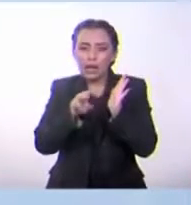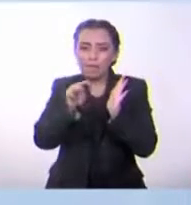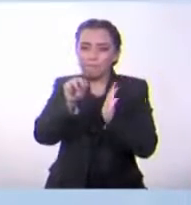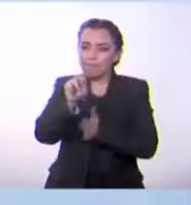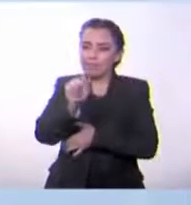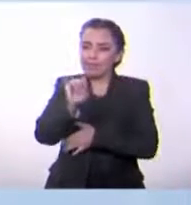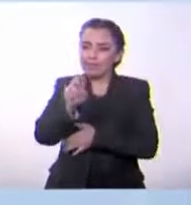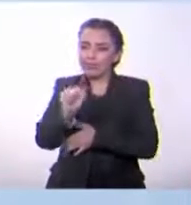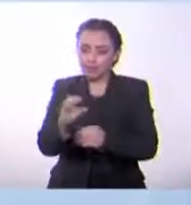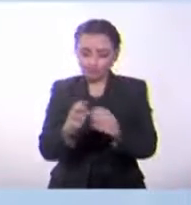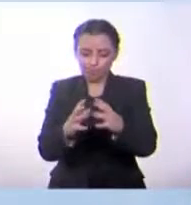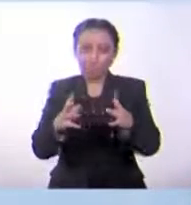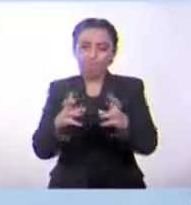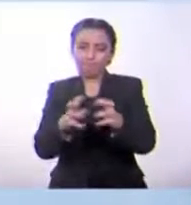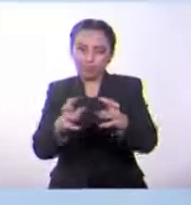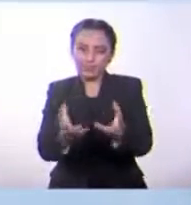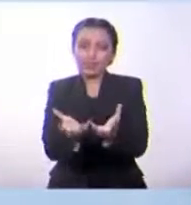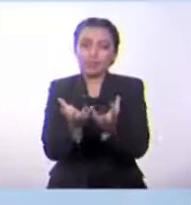veamos un ejemplo.